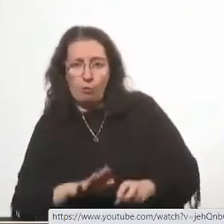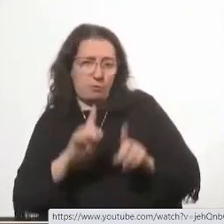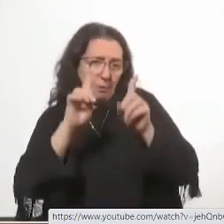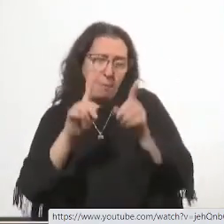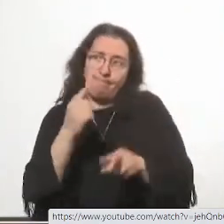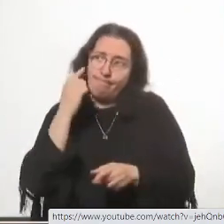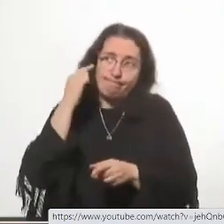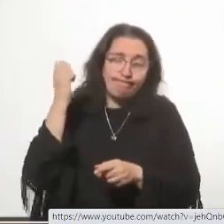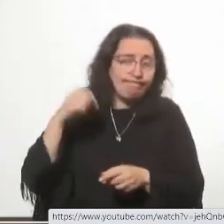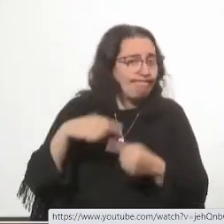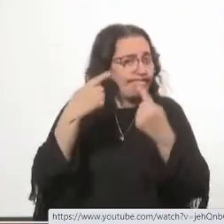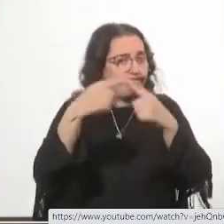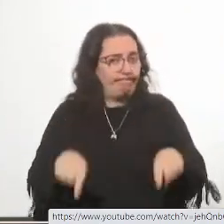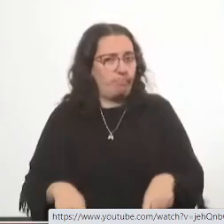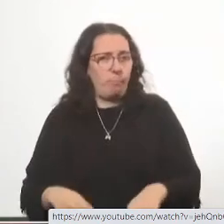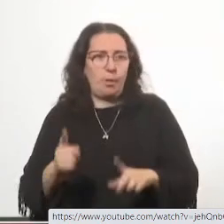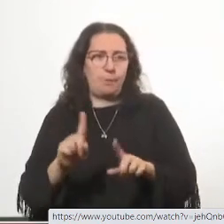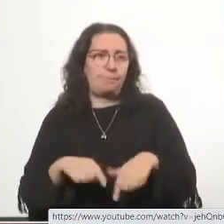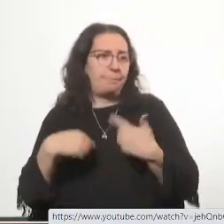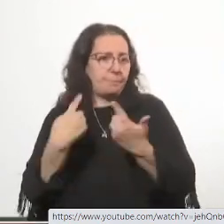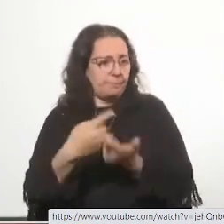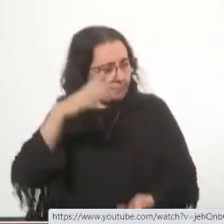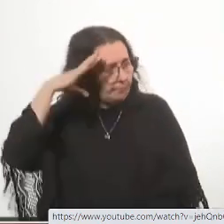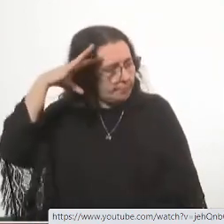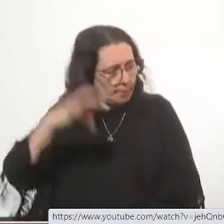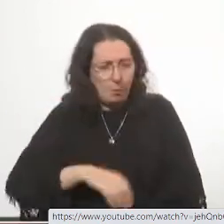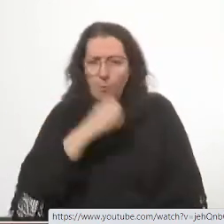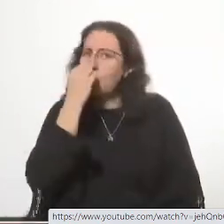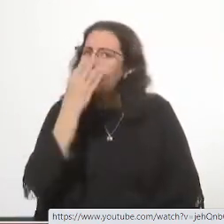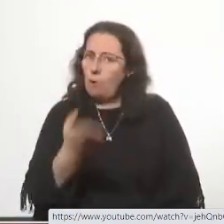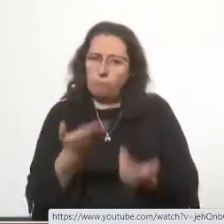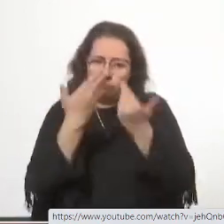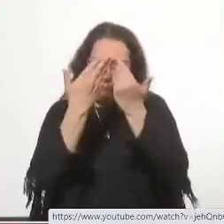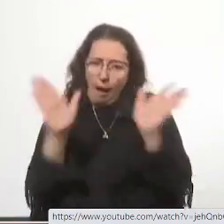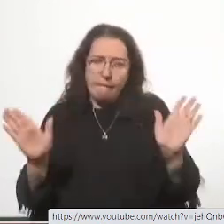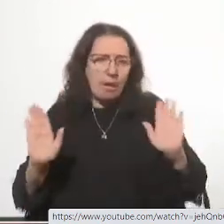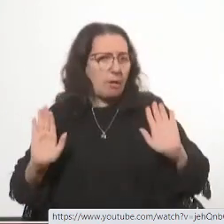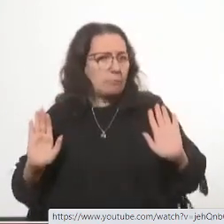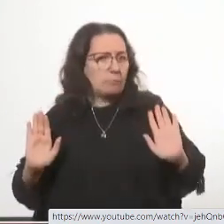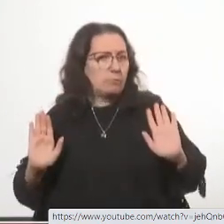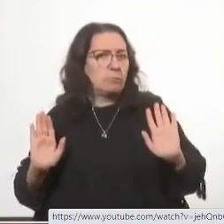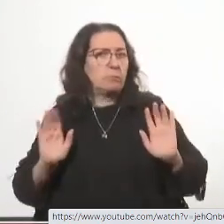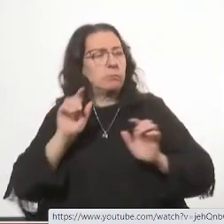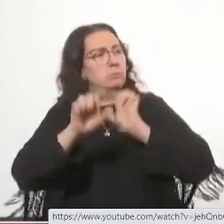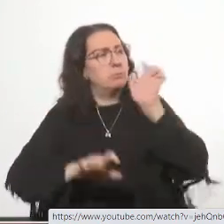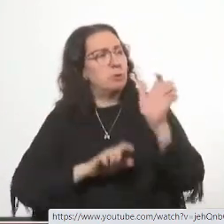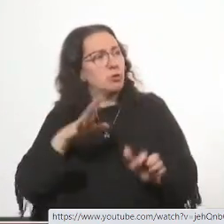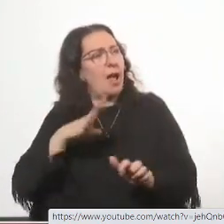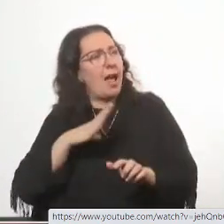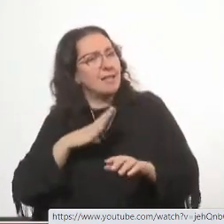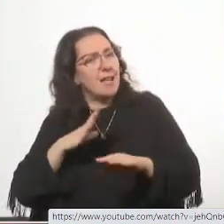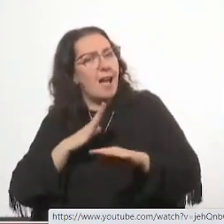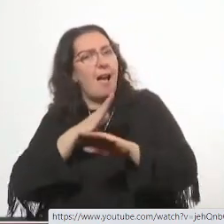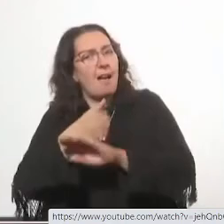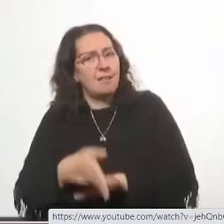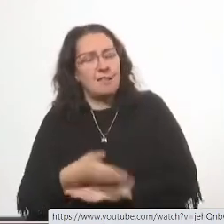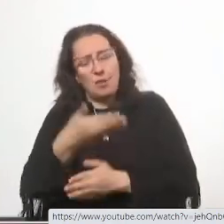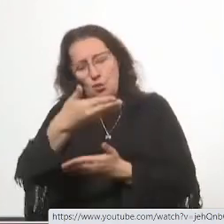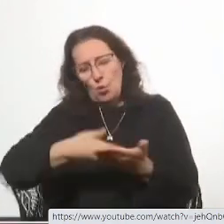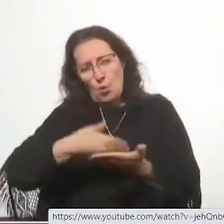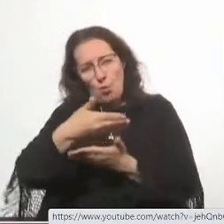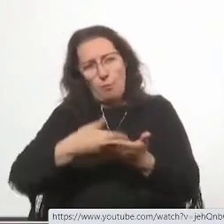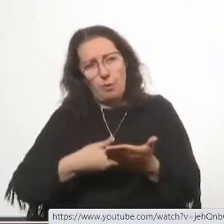creemos que es sano que se abran los archivos y que la gente tenga acceso a los documentos,